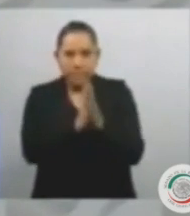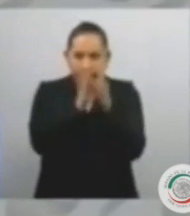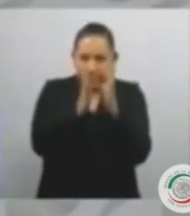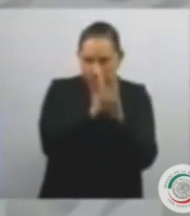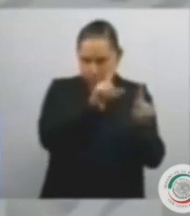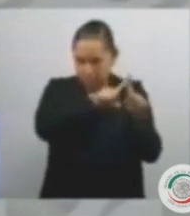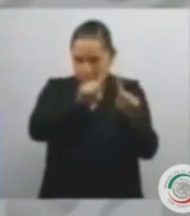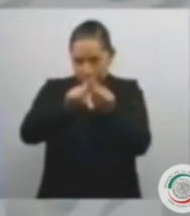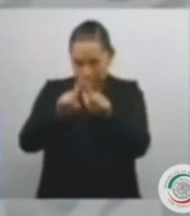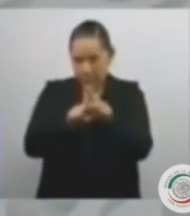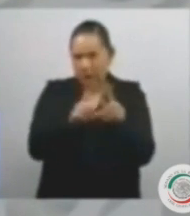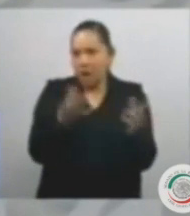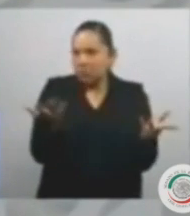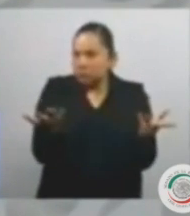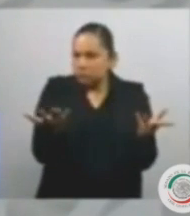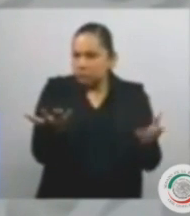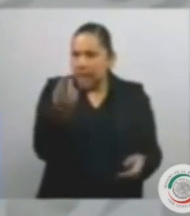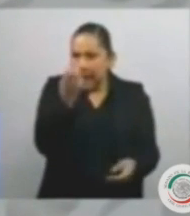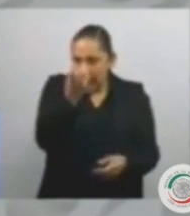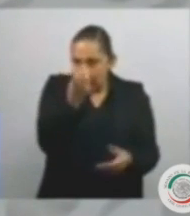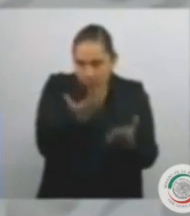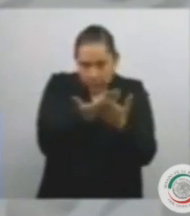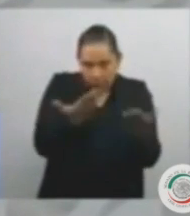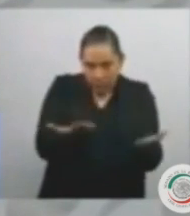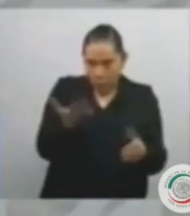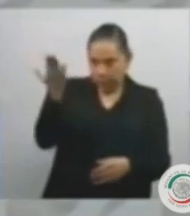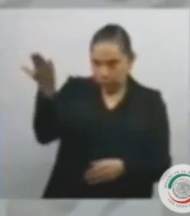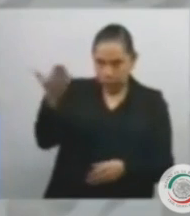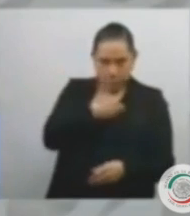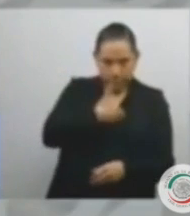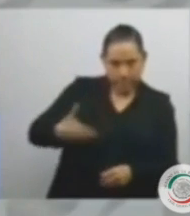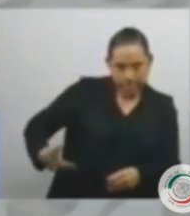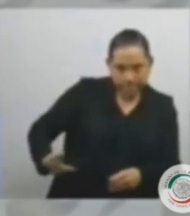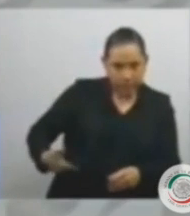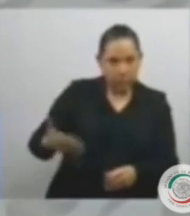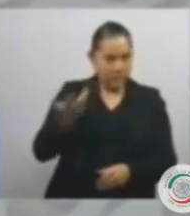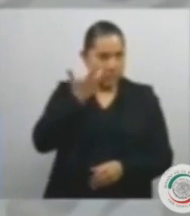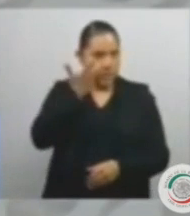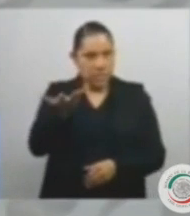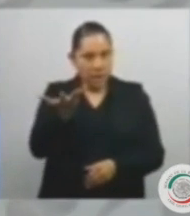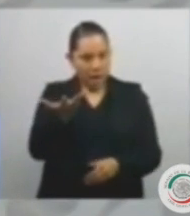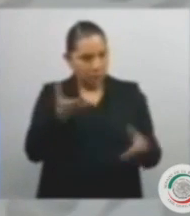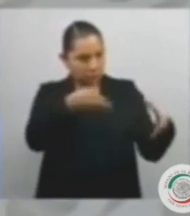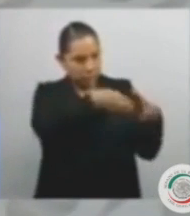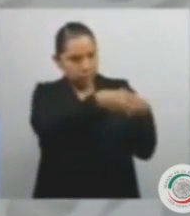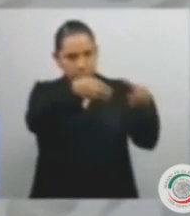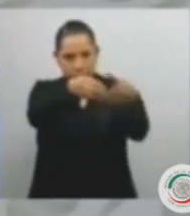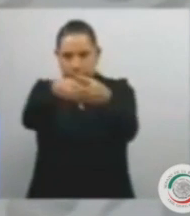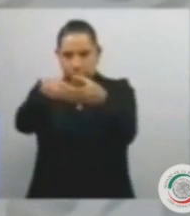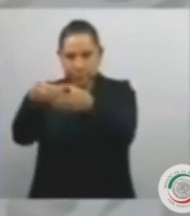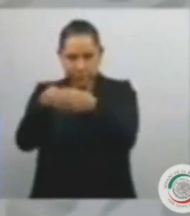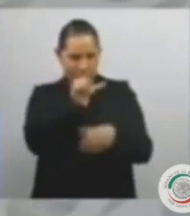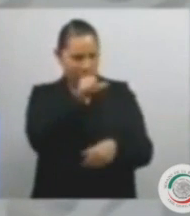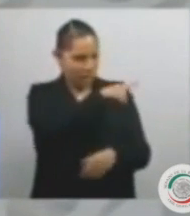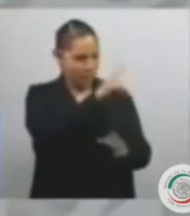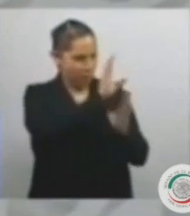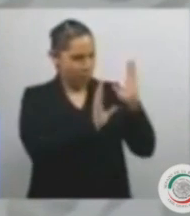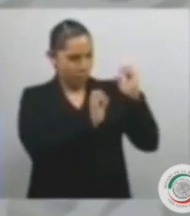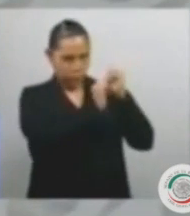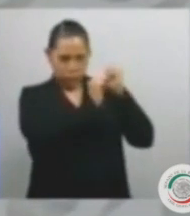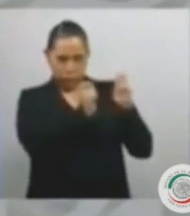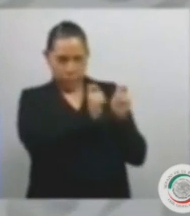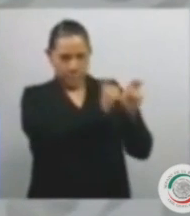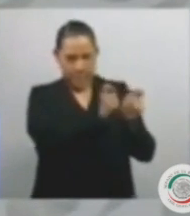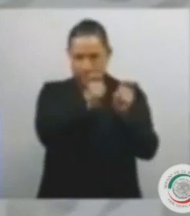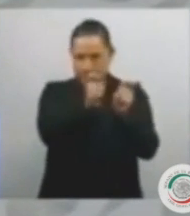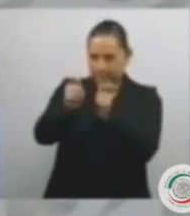de descalificación montada desde la propia presidencia de la República para golpear a los órganos constitucionalmente autónomos y buscar